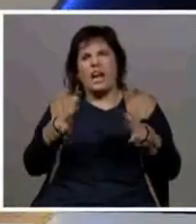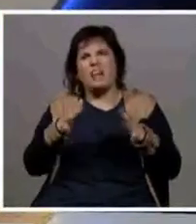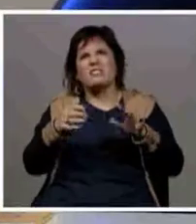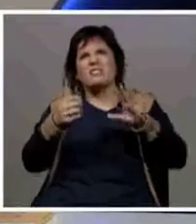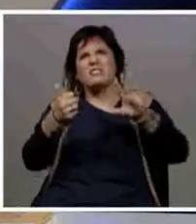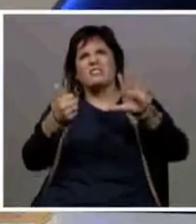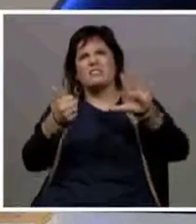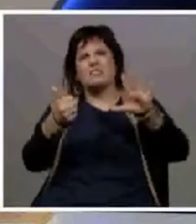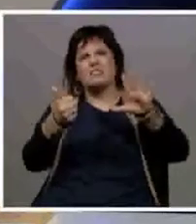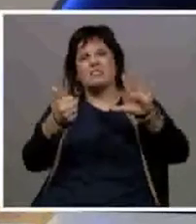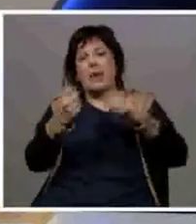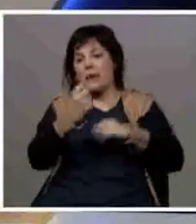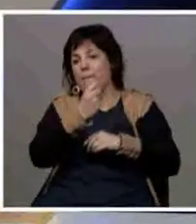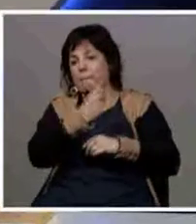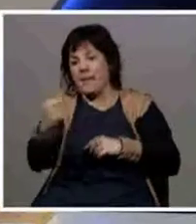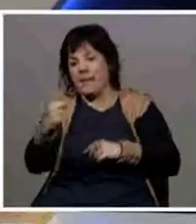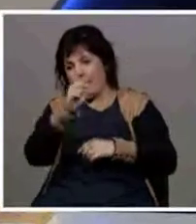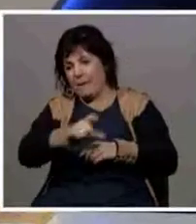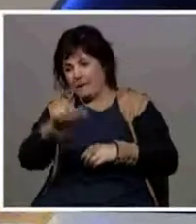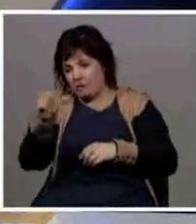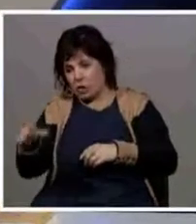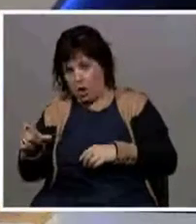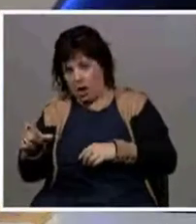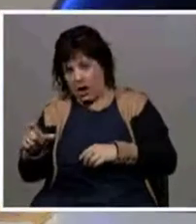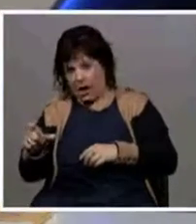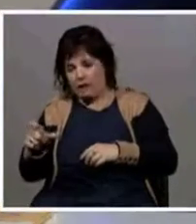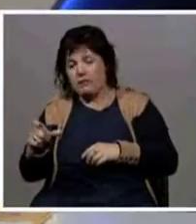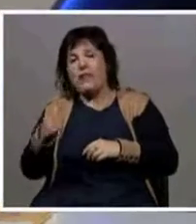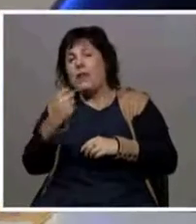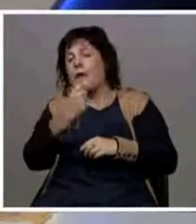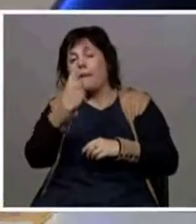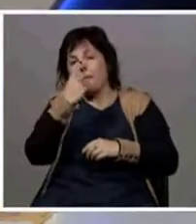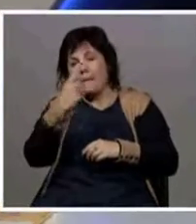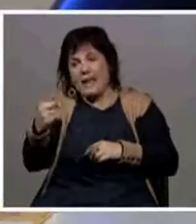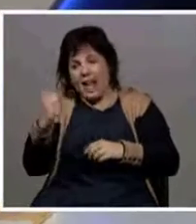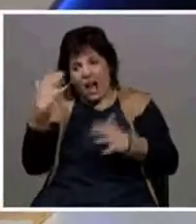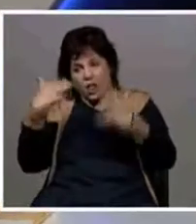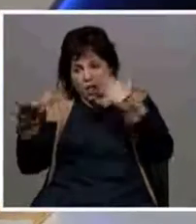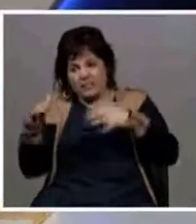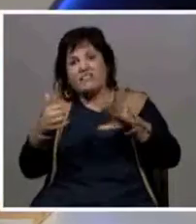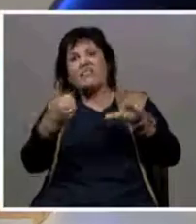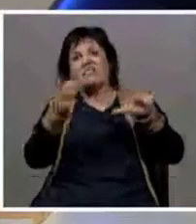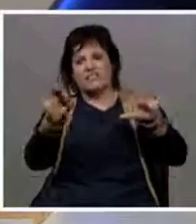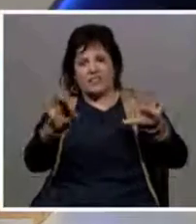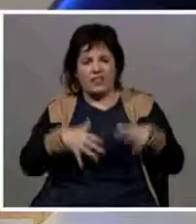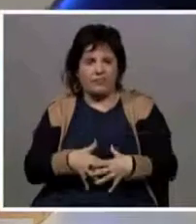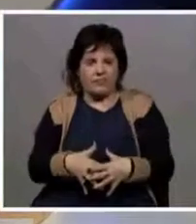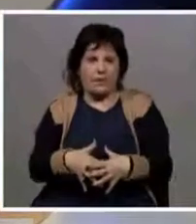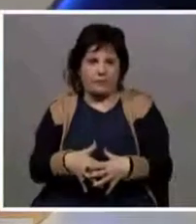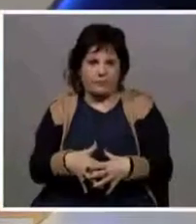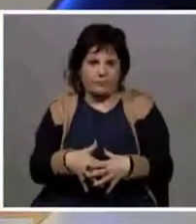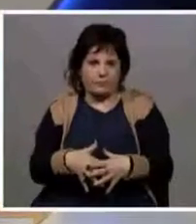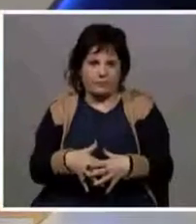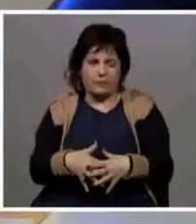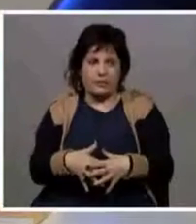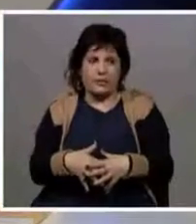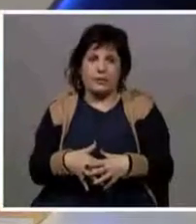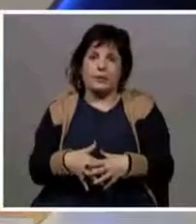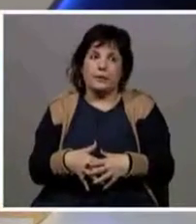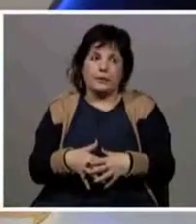60 por mil se dice cada mirador existe 60 tienen hijos esta vista